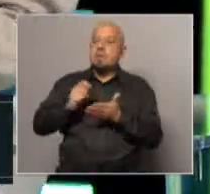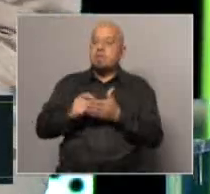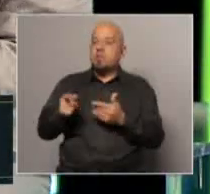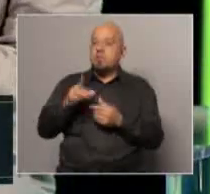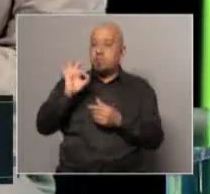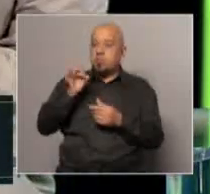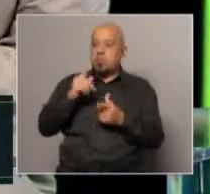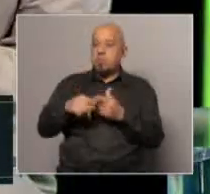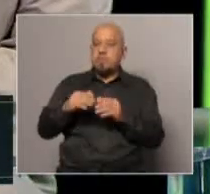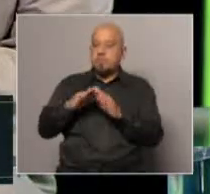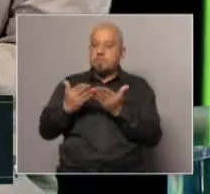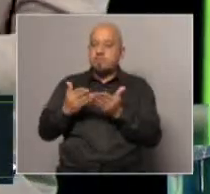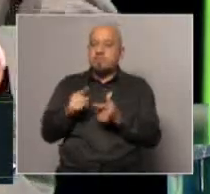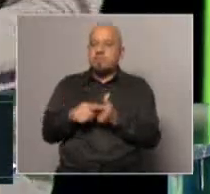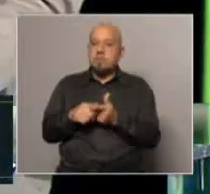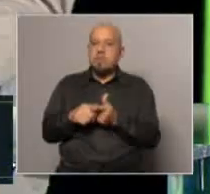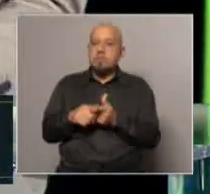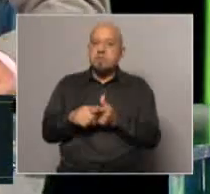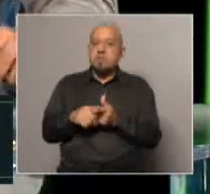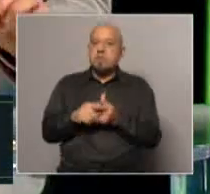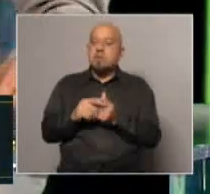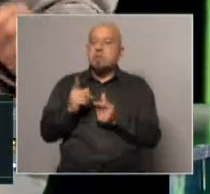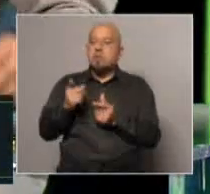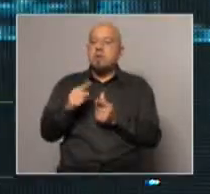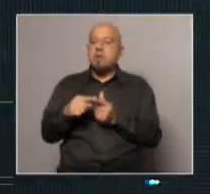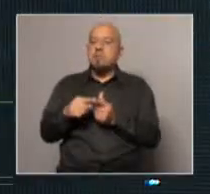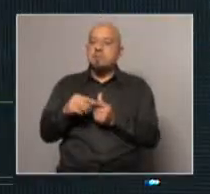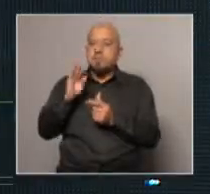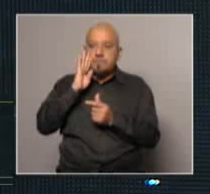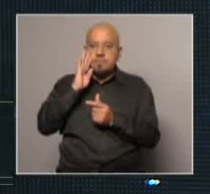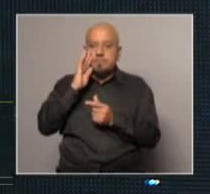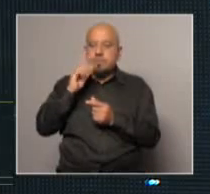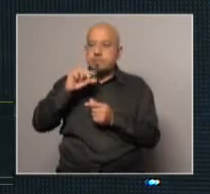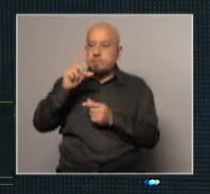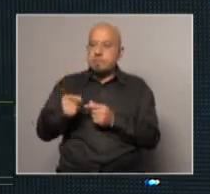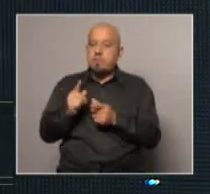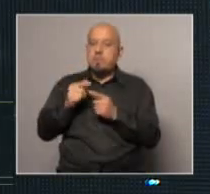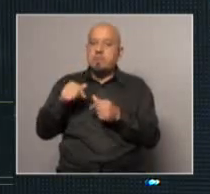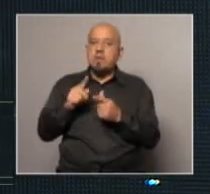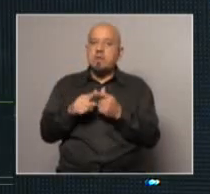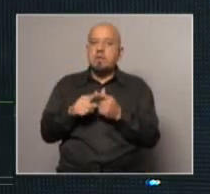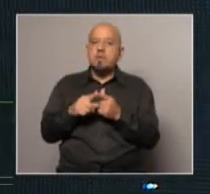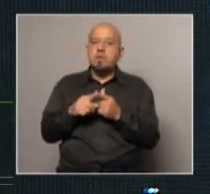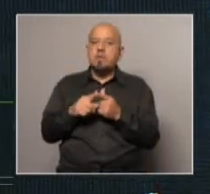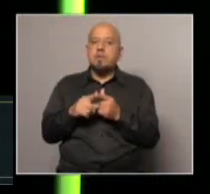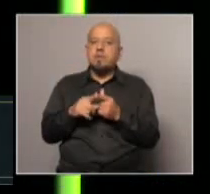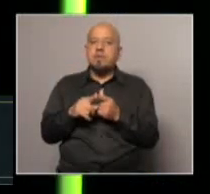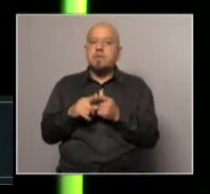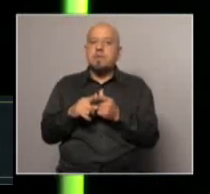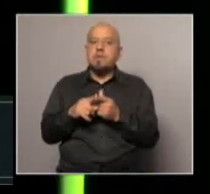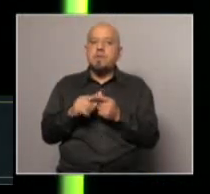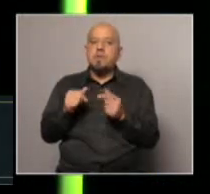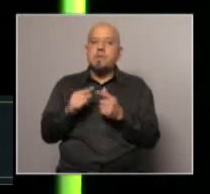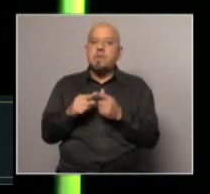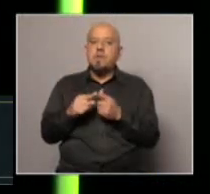Lento una nota que se tituló Las madres latinoamericanas de la marihuana, cannabis terapéutico, legal pero inasequible. Una investigación